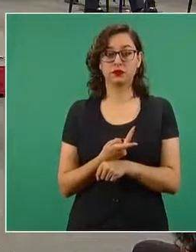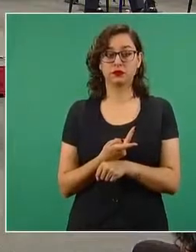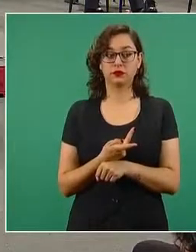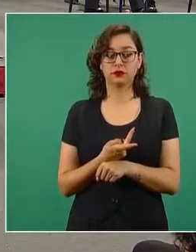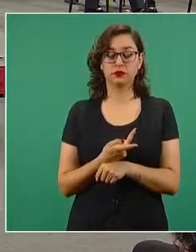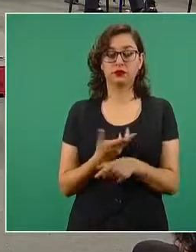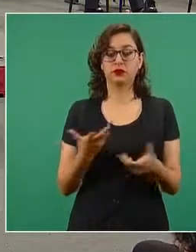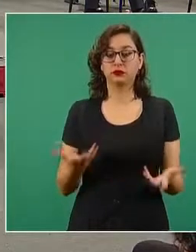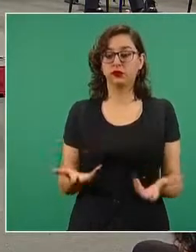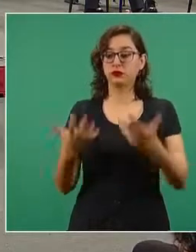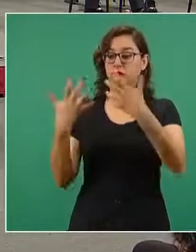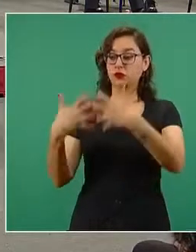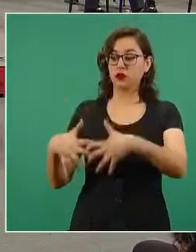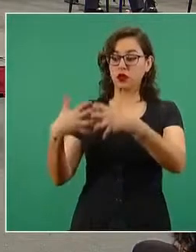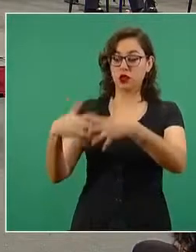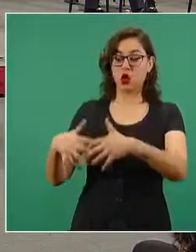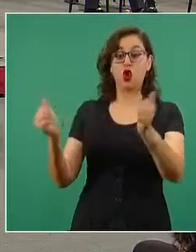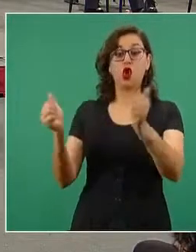las termoeléctricas